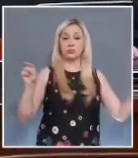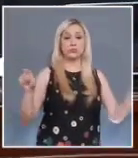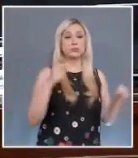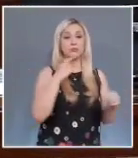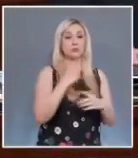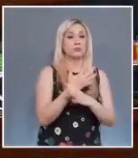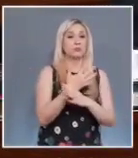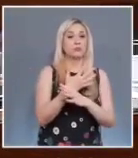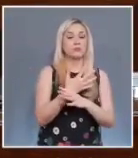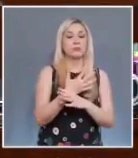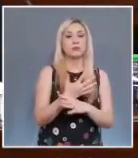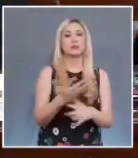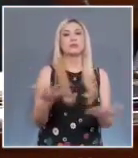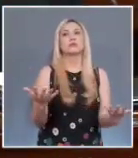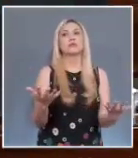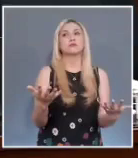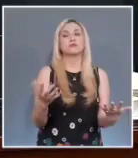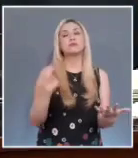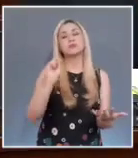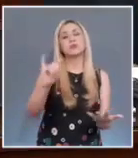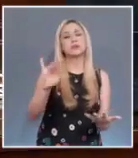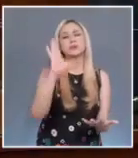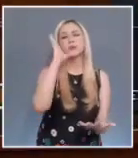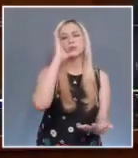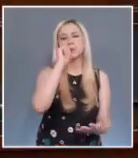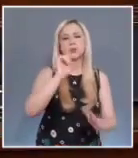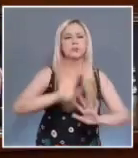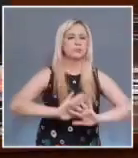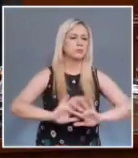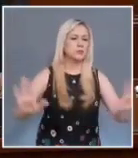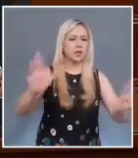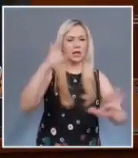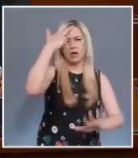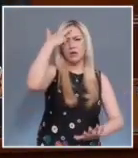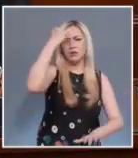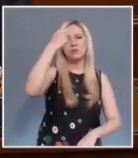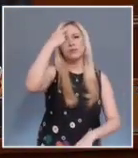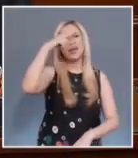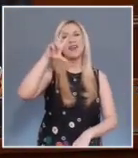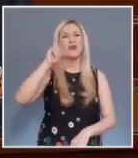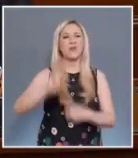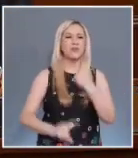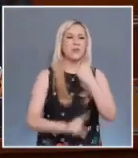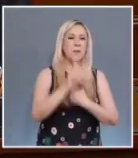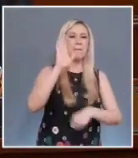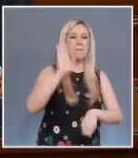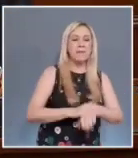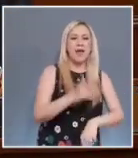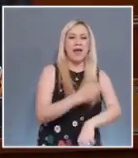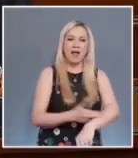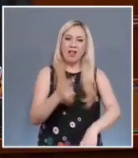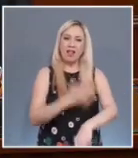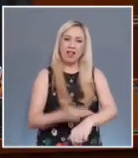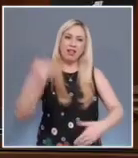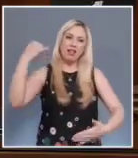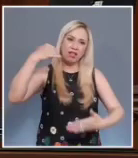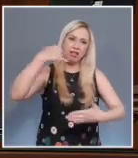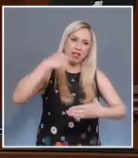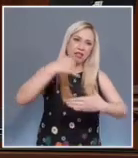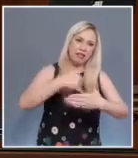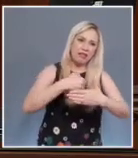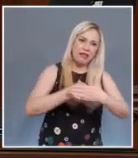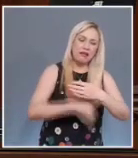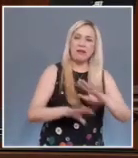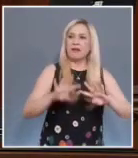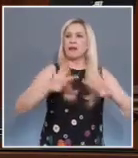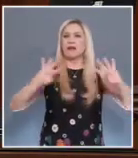excusa. Esto para que no se afecte la resolución de acciones y controversias, asuntos en los que se necesita un quórum mínimo